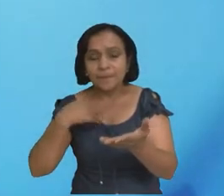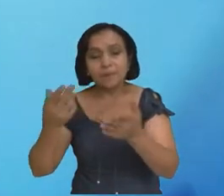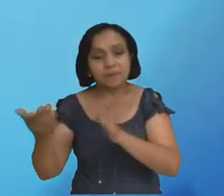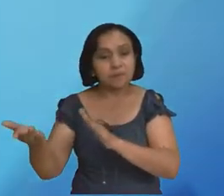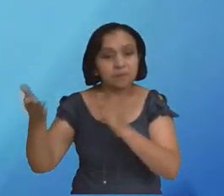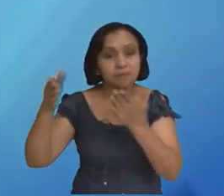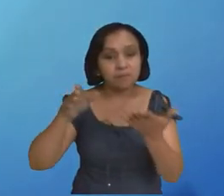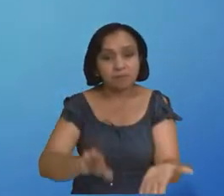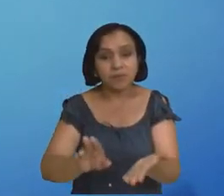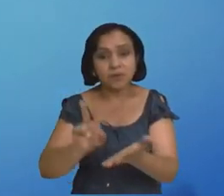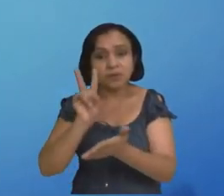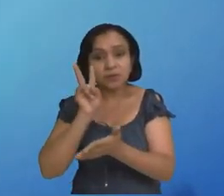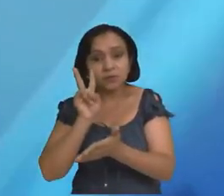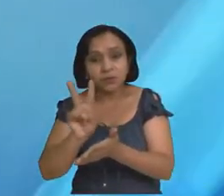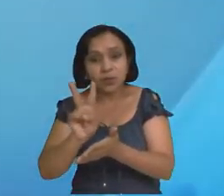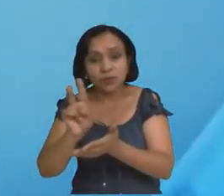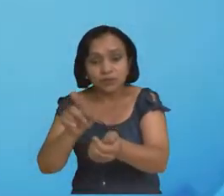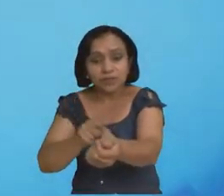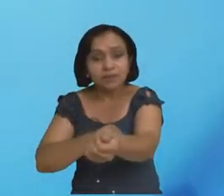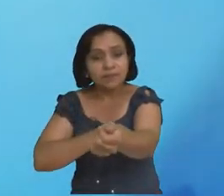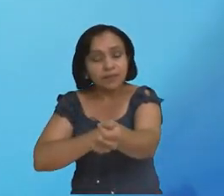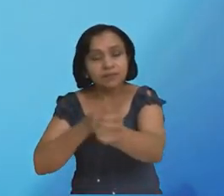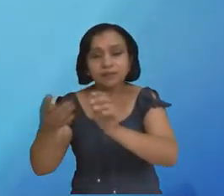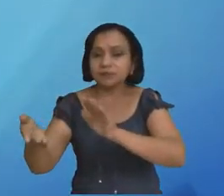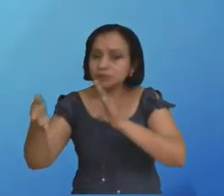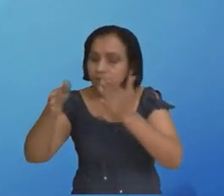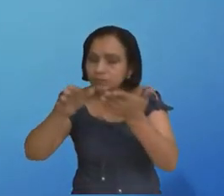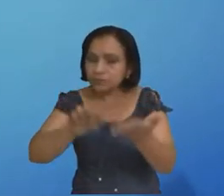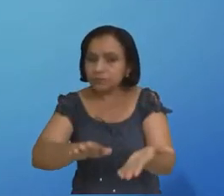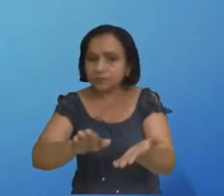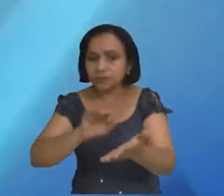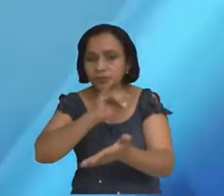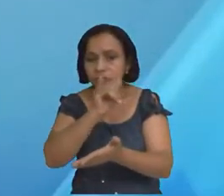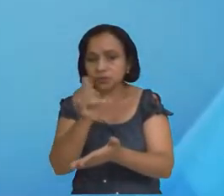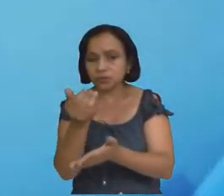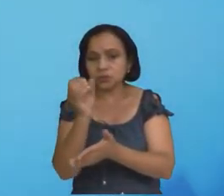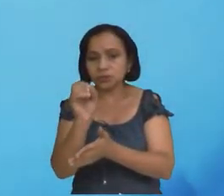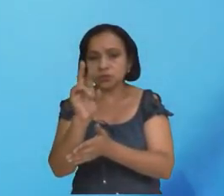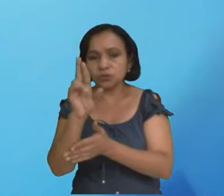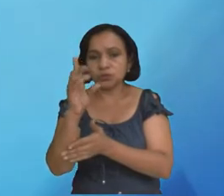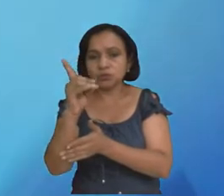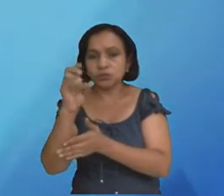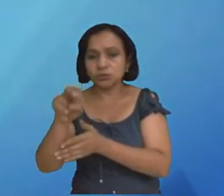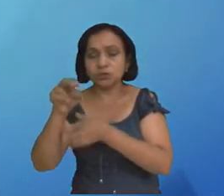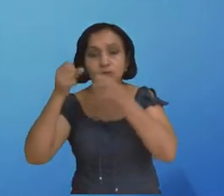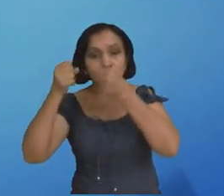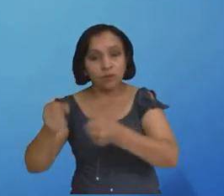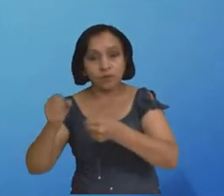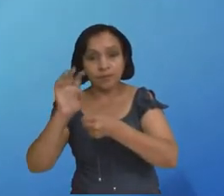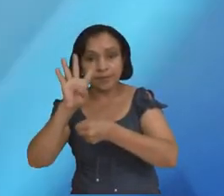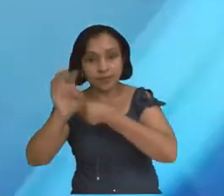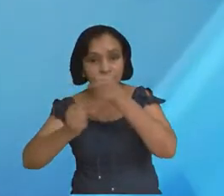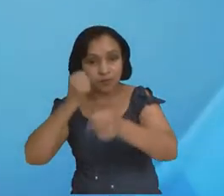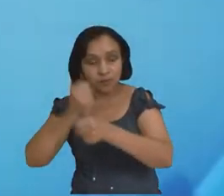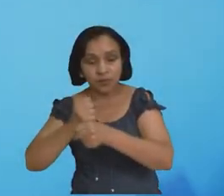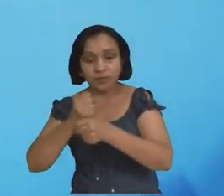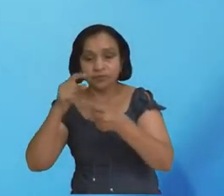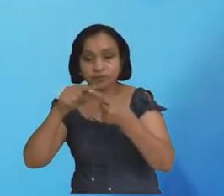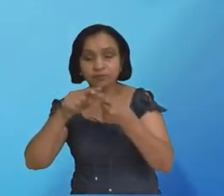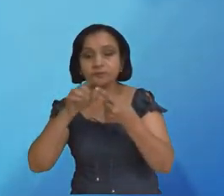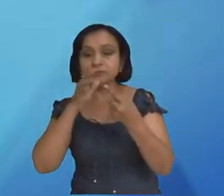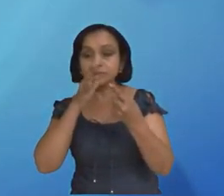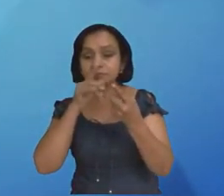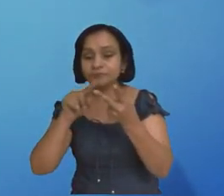de dos hermanitos, Jordán Caleb Obando Soto, de 4 años, y